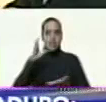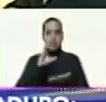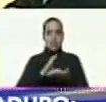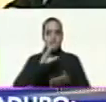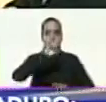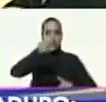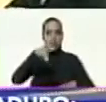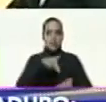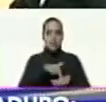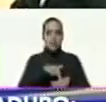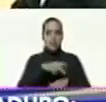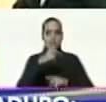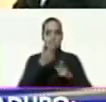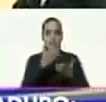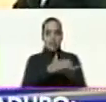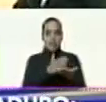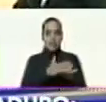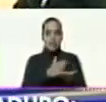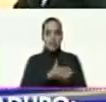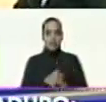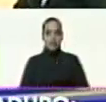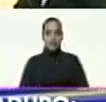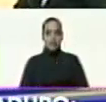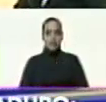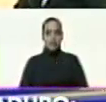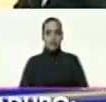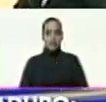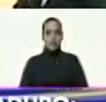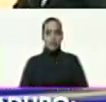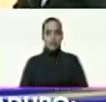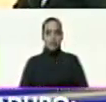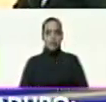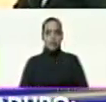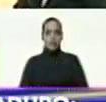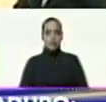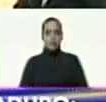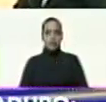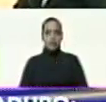Libro, Dimas Raúl Nicolás Casal.